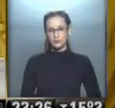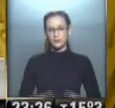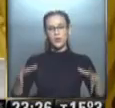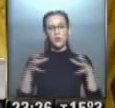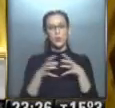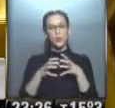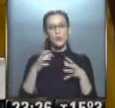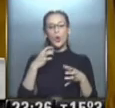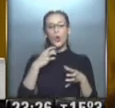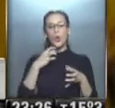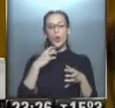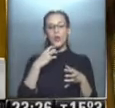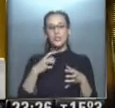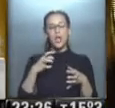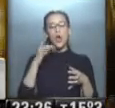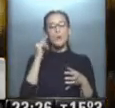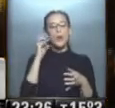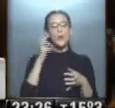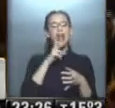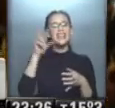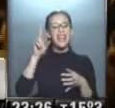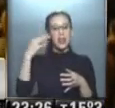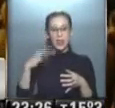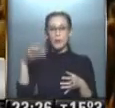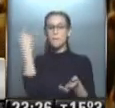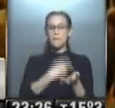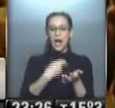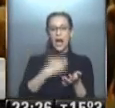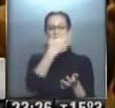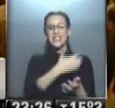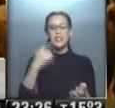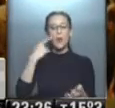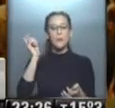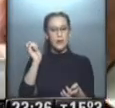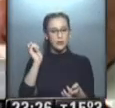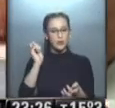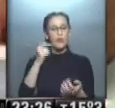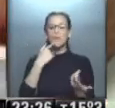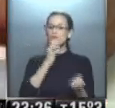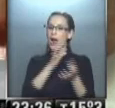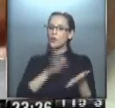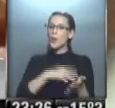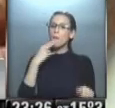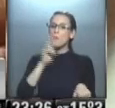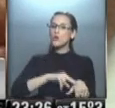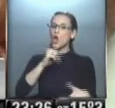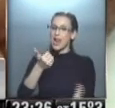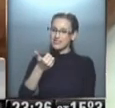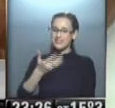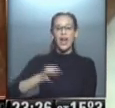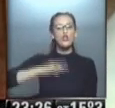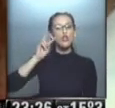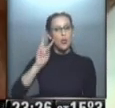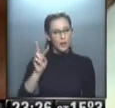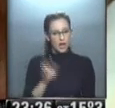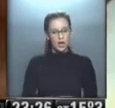Falló que el empresario Carlos Blaquier debe pagar una deuda de 600 mil pesos por mala liquidación del impuesto a las ganancias correspondiente al año 2000.